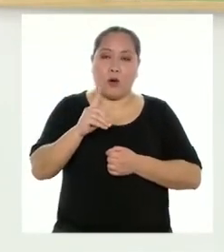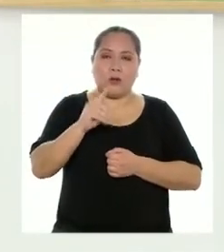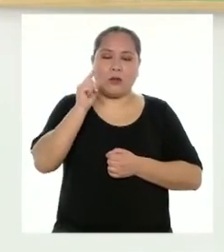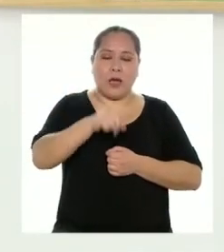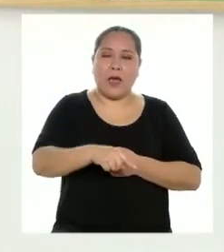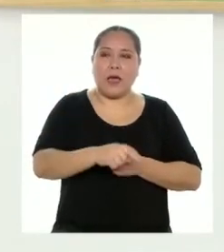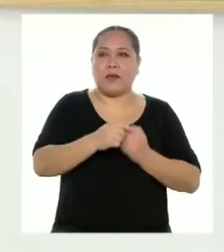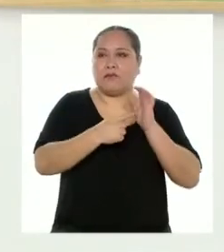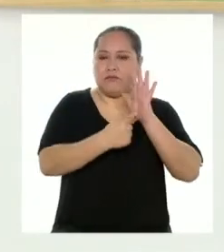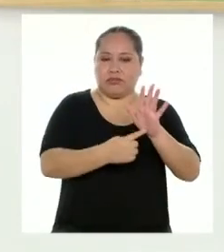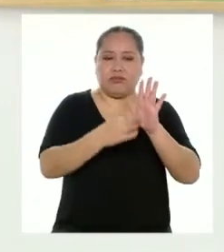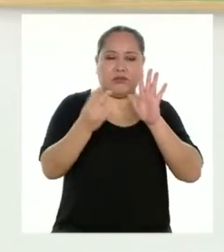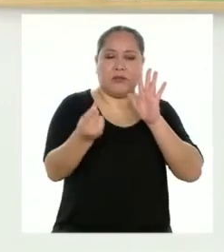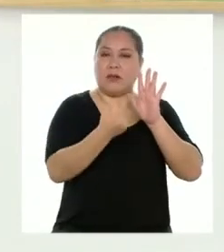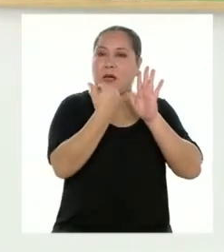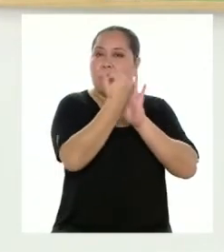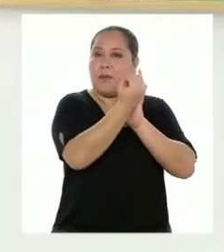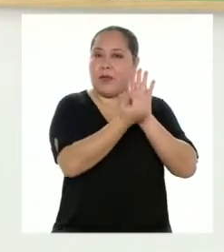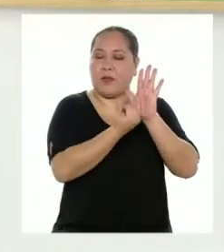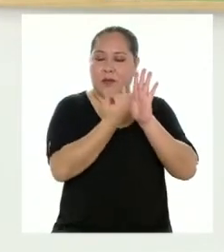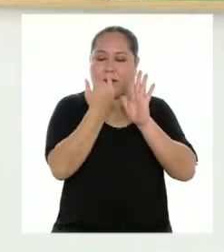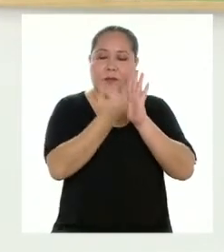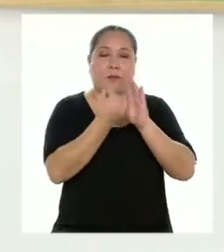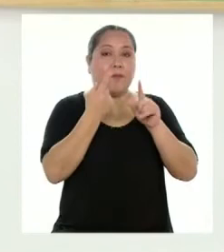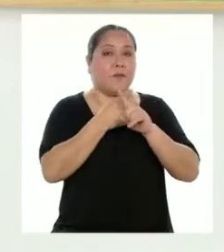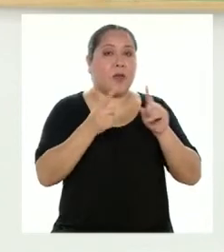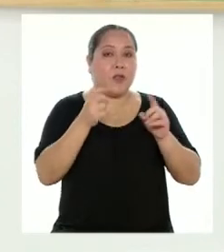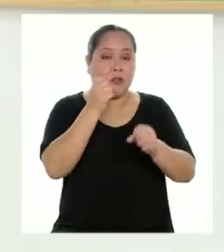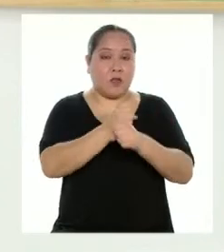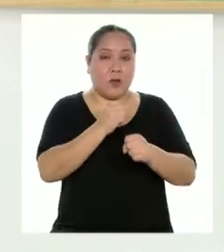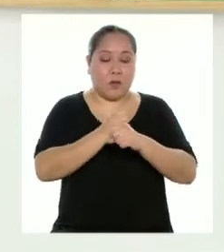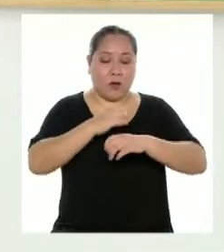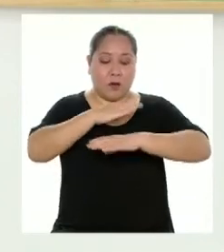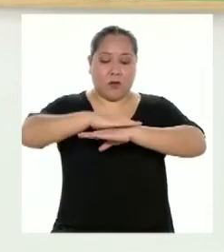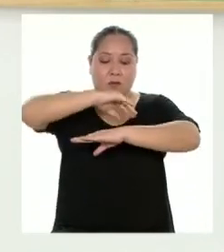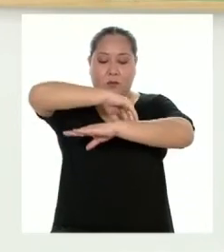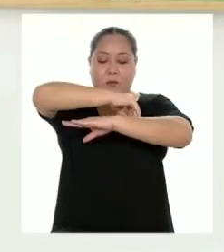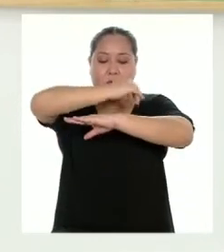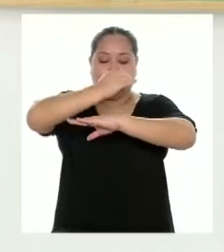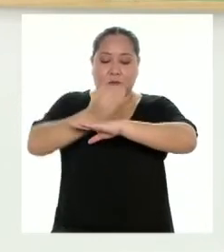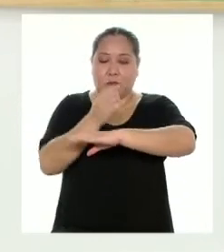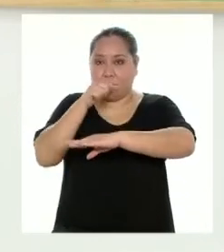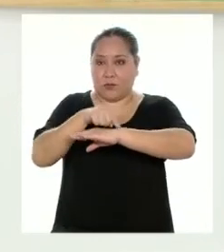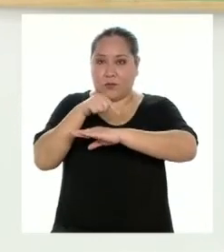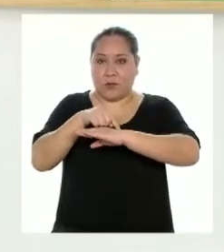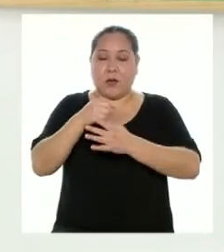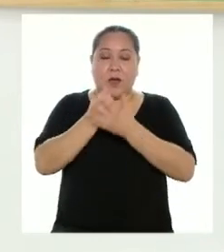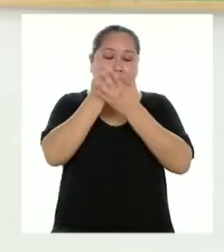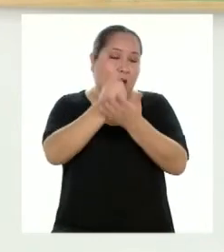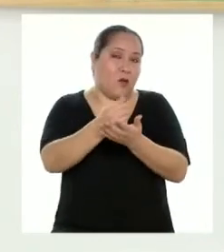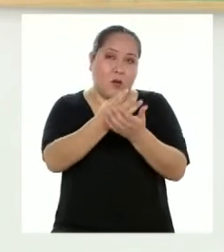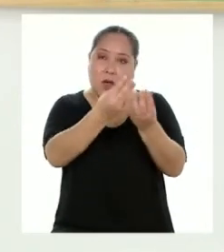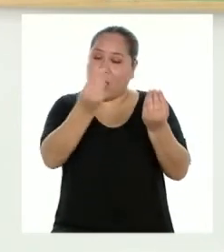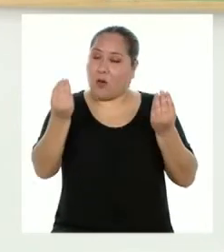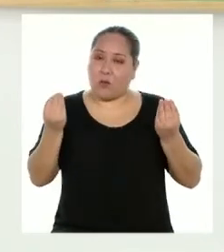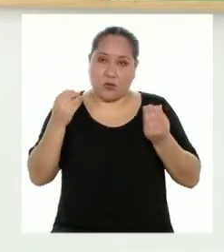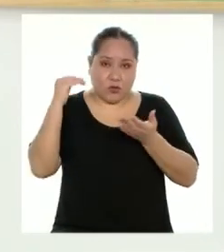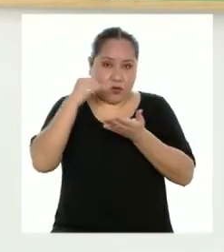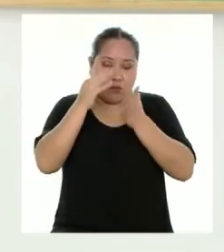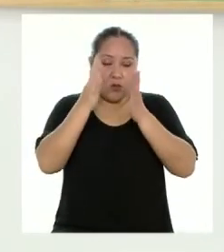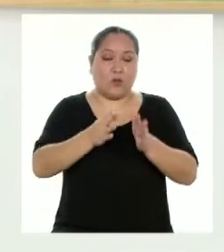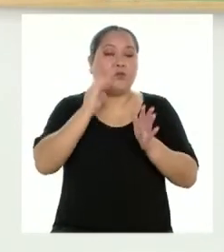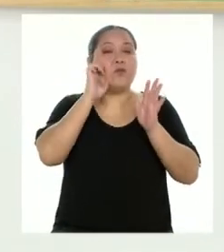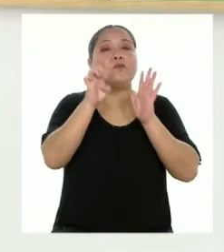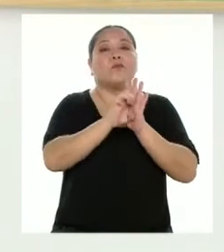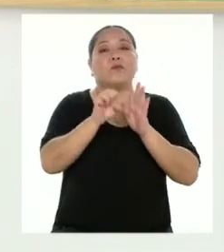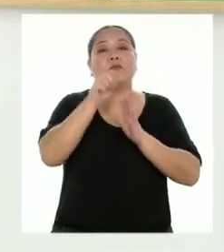una forma mucho más rápida. Sin embargo, trabajar con un transportador tiene beneficios para todo estudiante. Por ejemplo, te